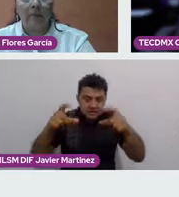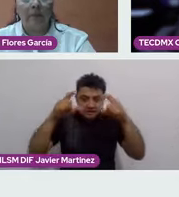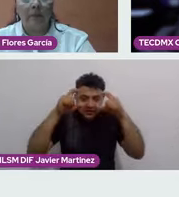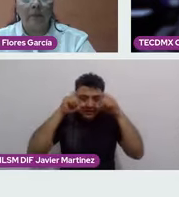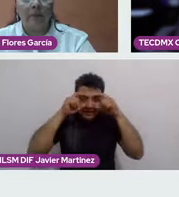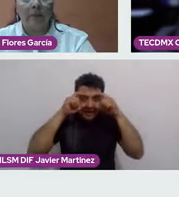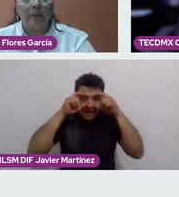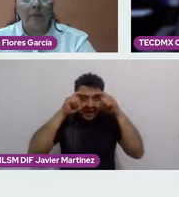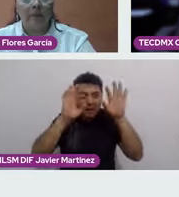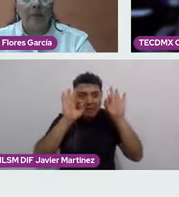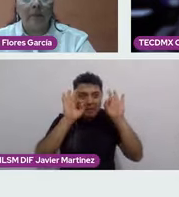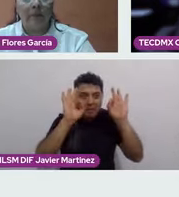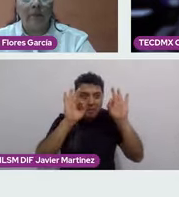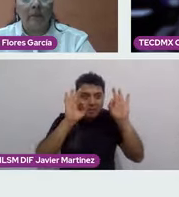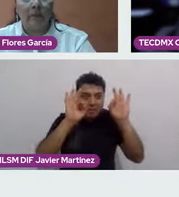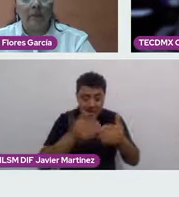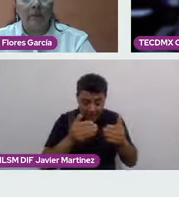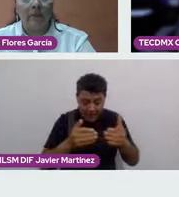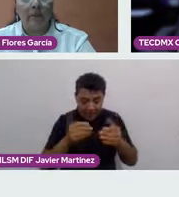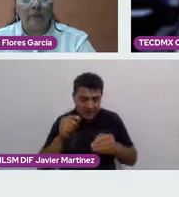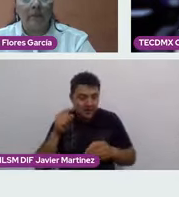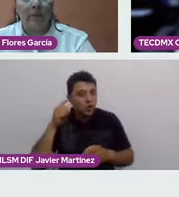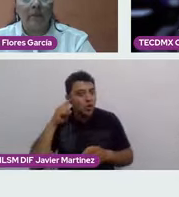parte auditiva, ¿sí?